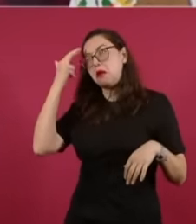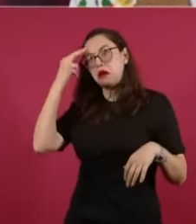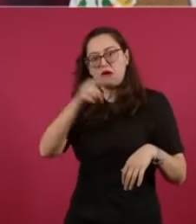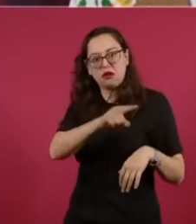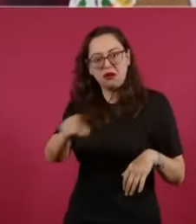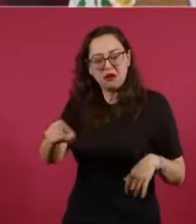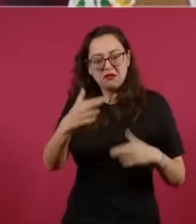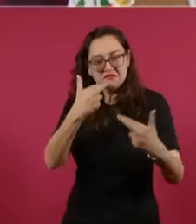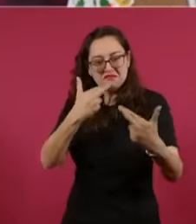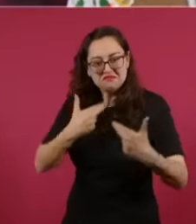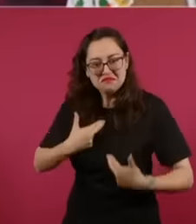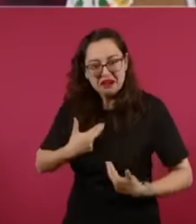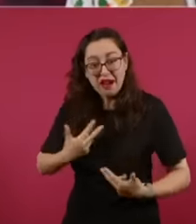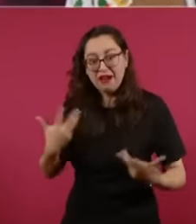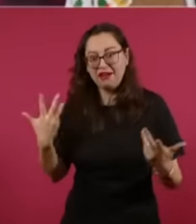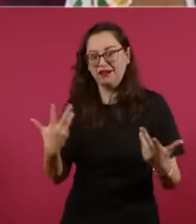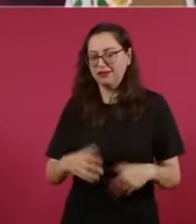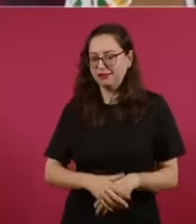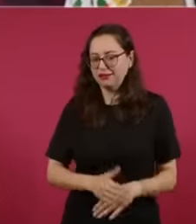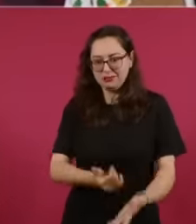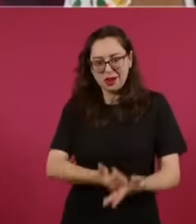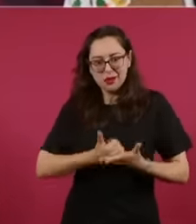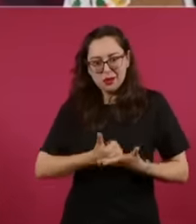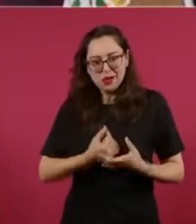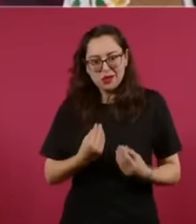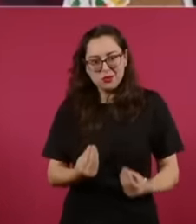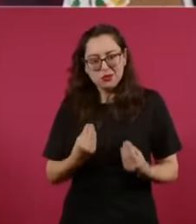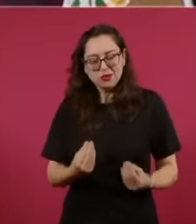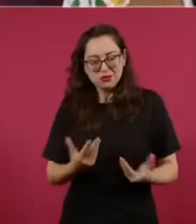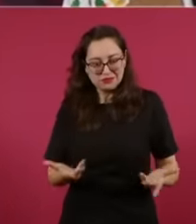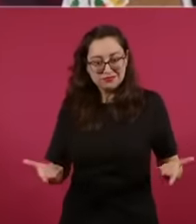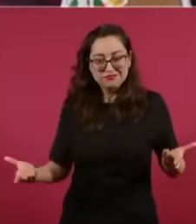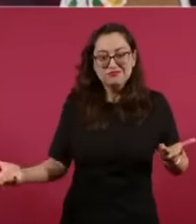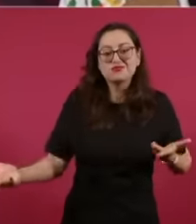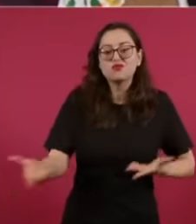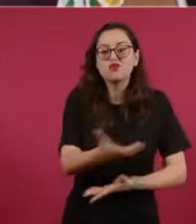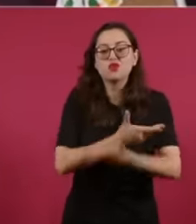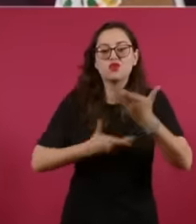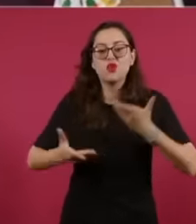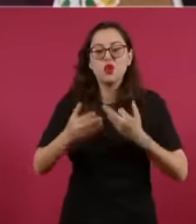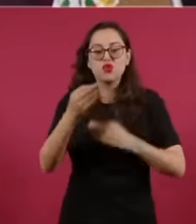Por eso hablamos de diálogo circular. Participamos todos.